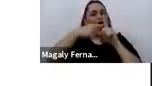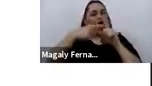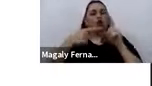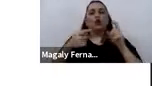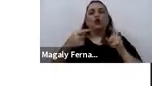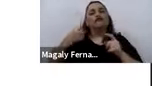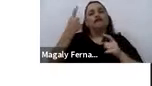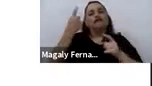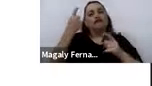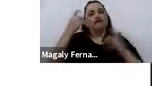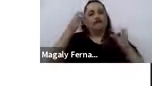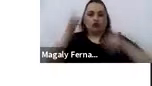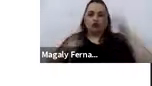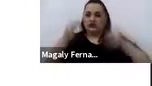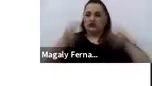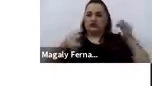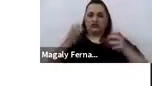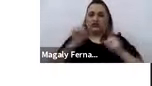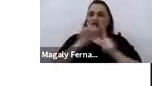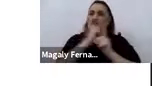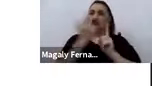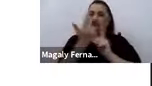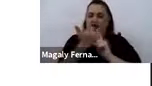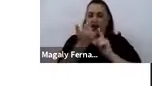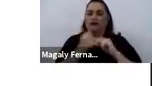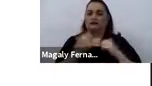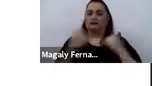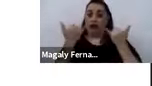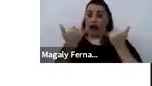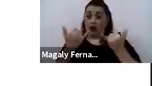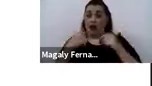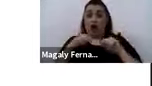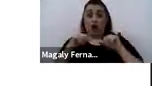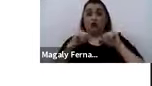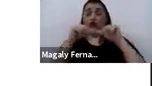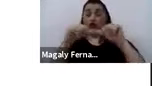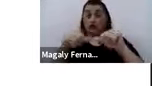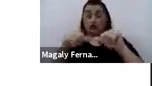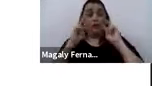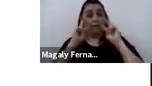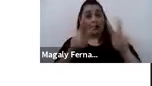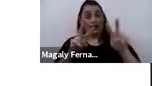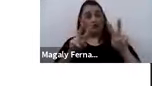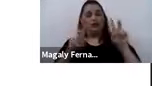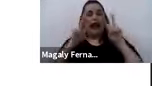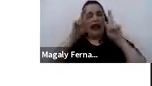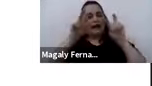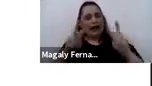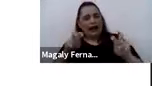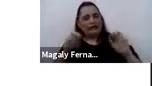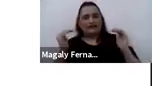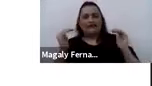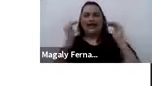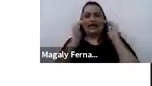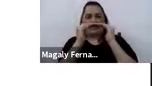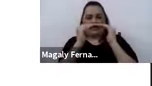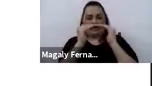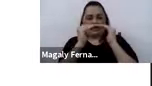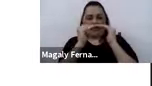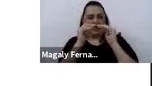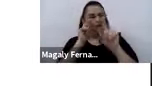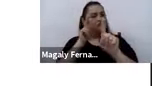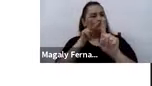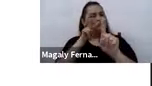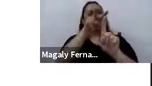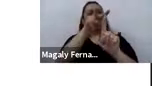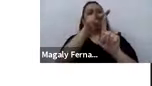segundo que nos permite, como a continuación veremos, el análisis de la equidad, es definir un umbral de dignidad. Esto